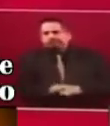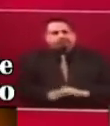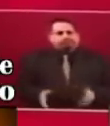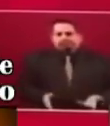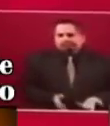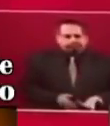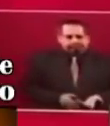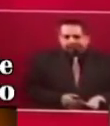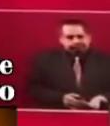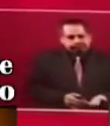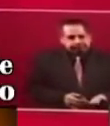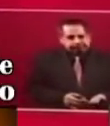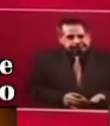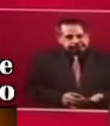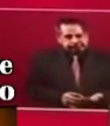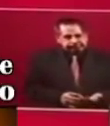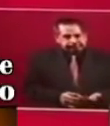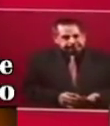pues